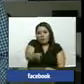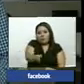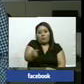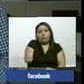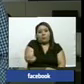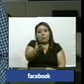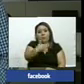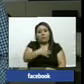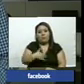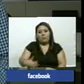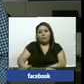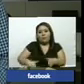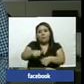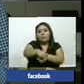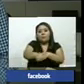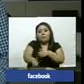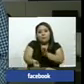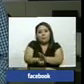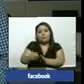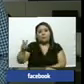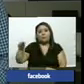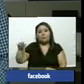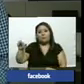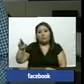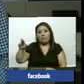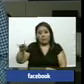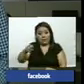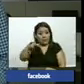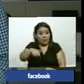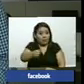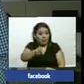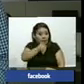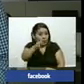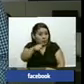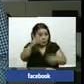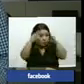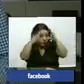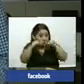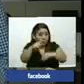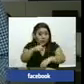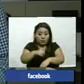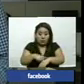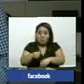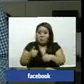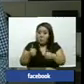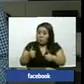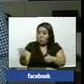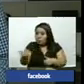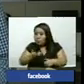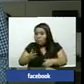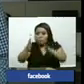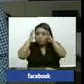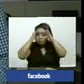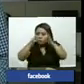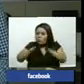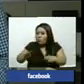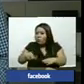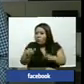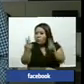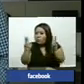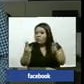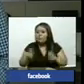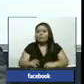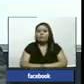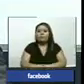presidencia de este órgano legislativo. Esta es la información que les tengo hasta esta hora de la noche. Por supuesto, vamos a estar pendientes del desarrollo de este